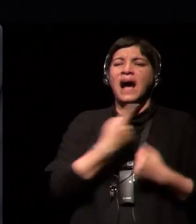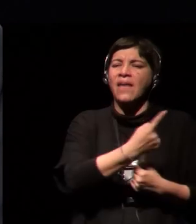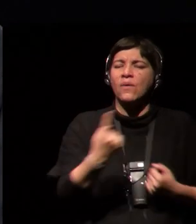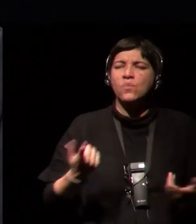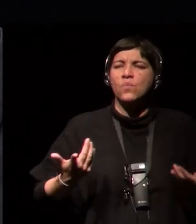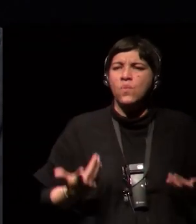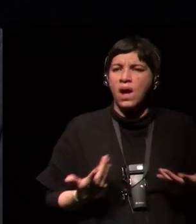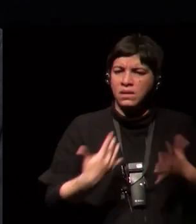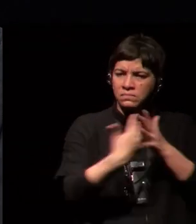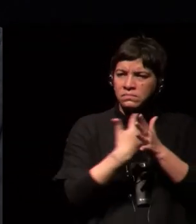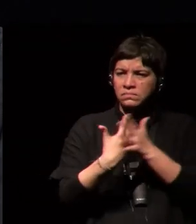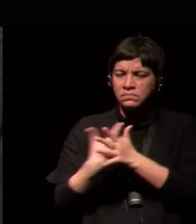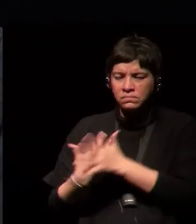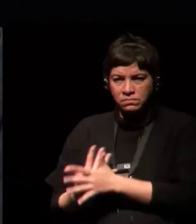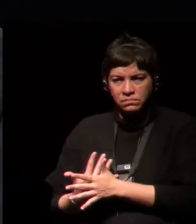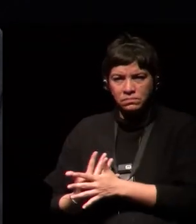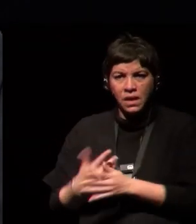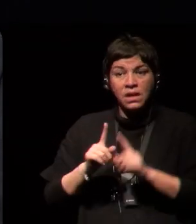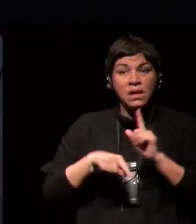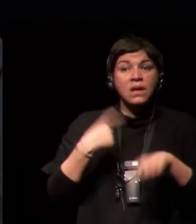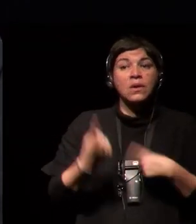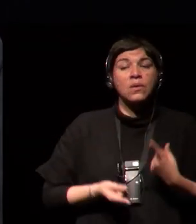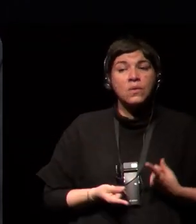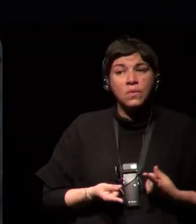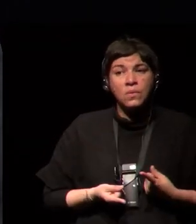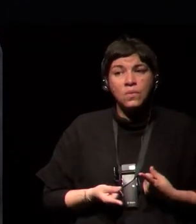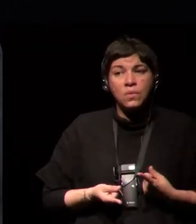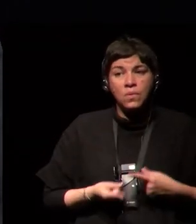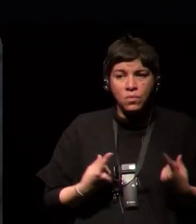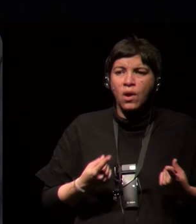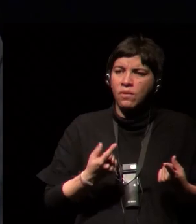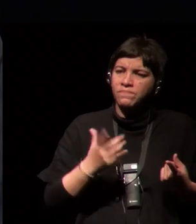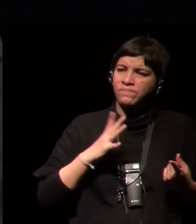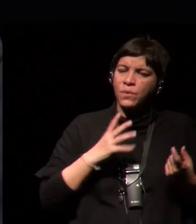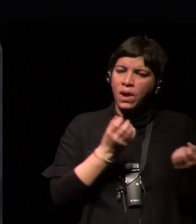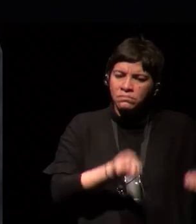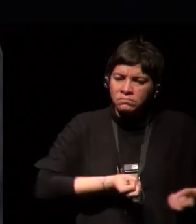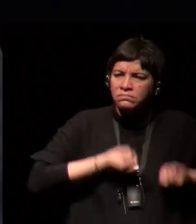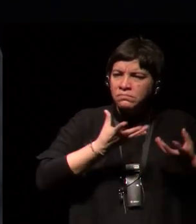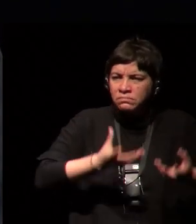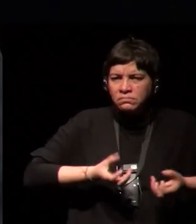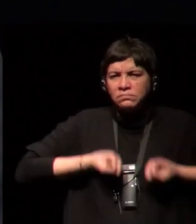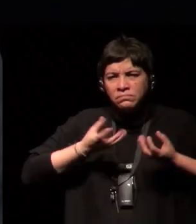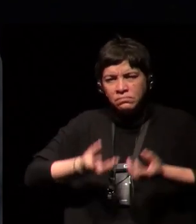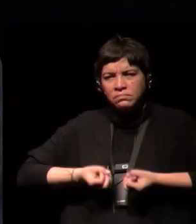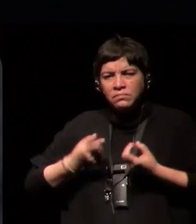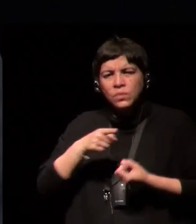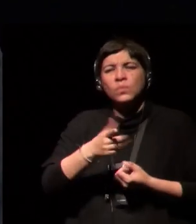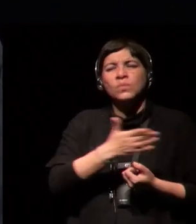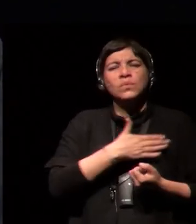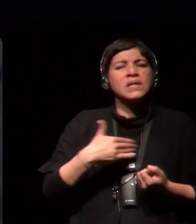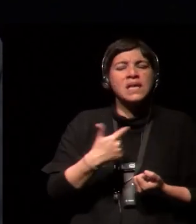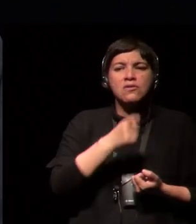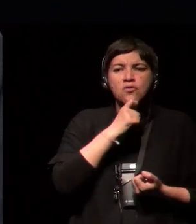que hacer que hablaran también. También que expresaran cómo querían que su historia se presentara ante la